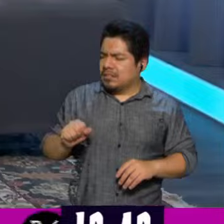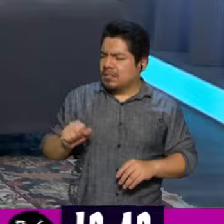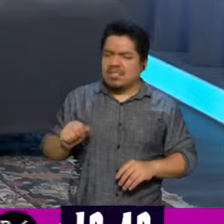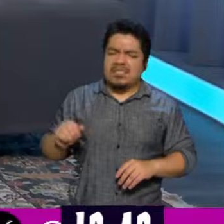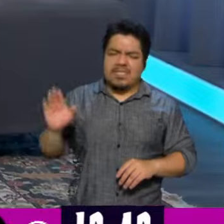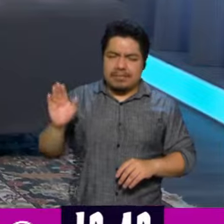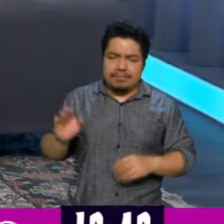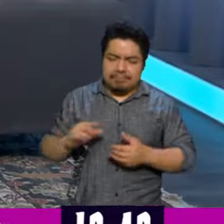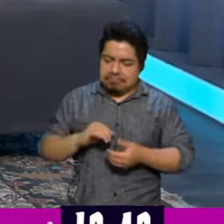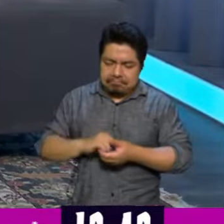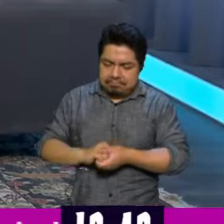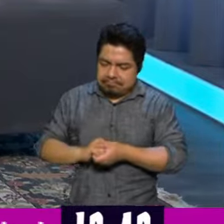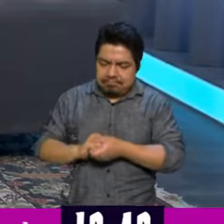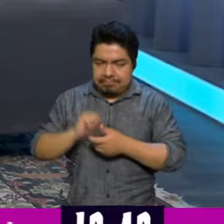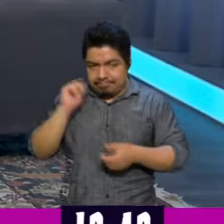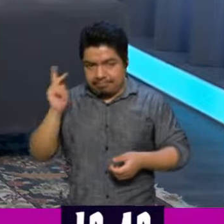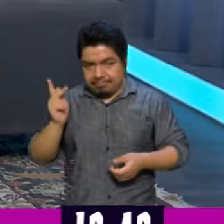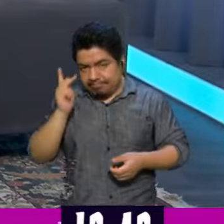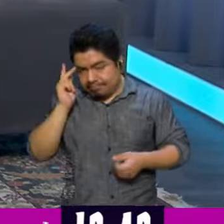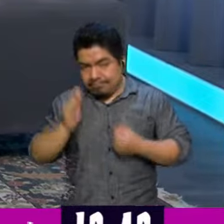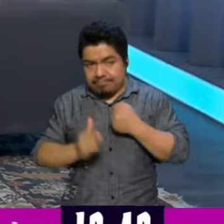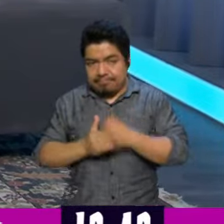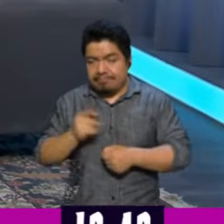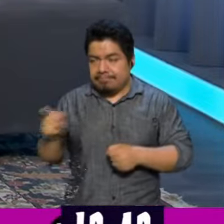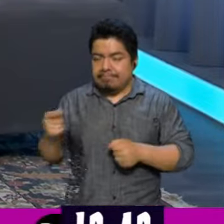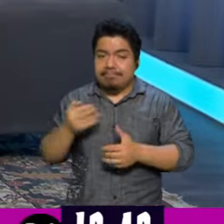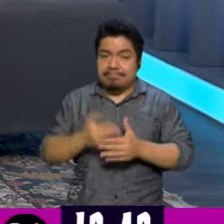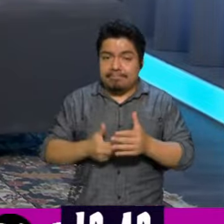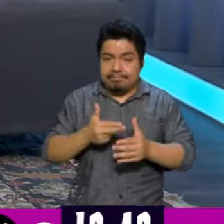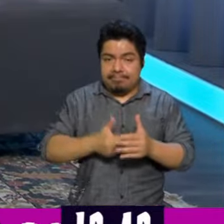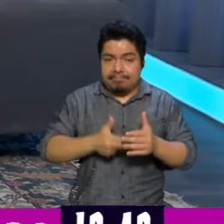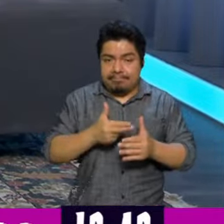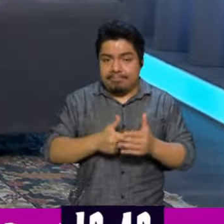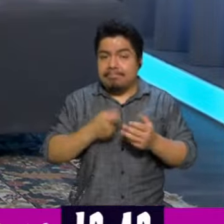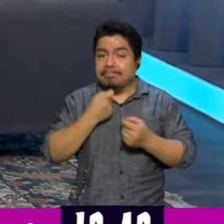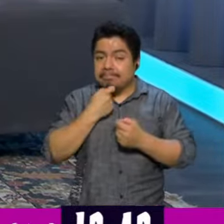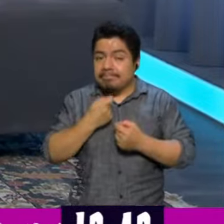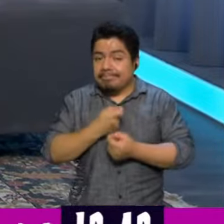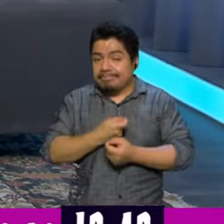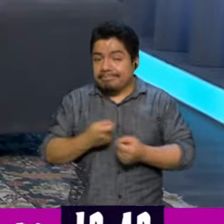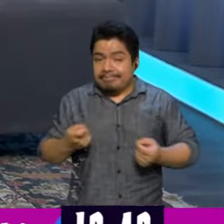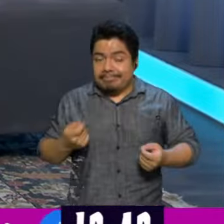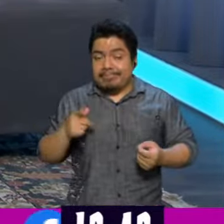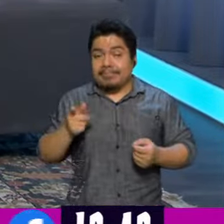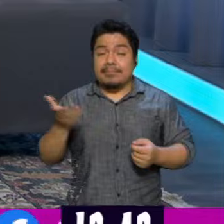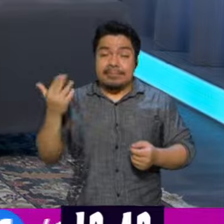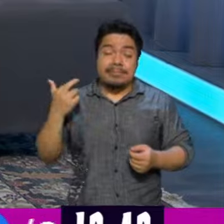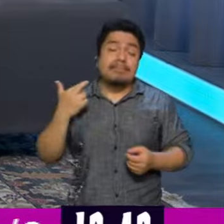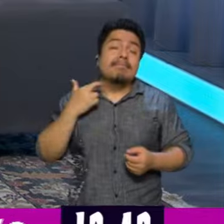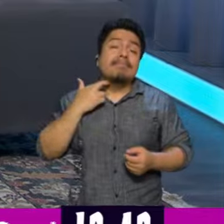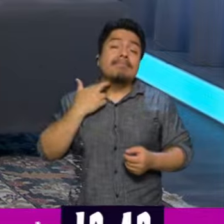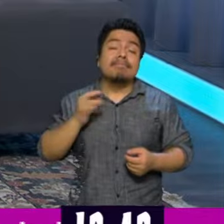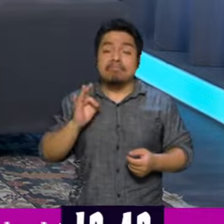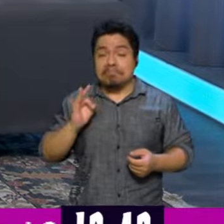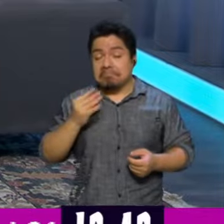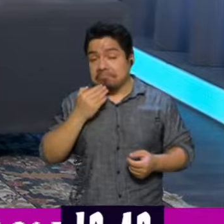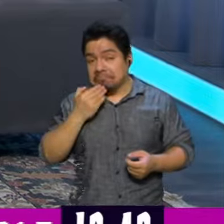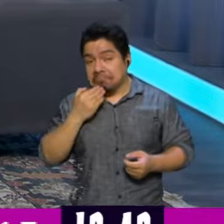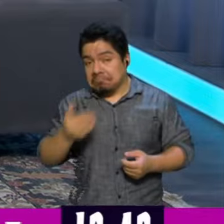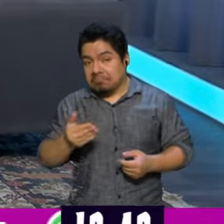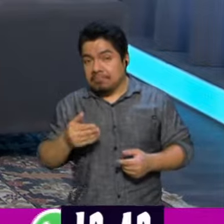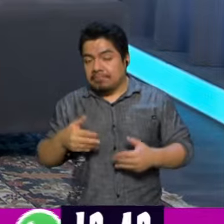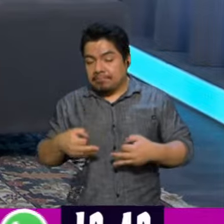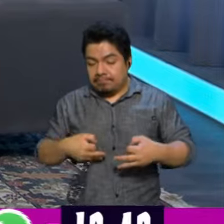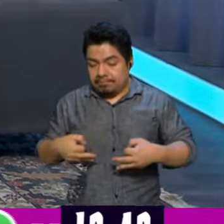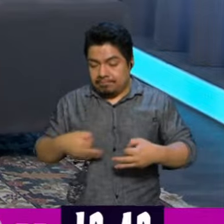alianza. Ajá, hicimos una alianza con el Politécnico porque ellos hacen muchos talleres para niños. En ese momento fue un taller de robótica y funcionó muy bien una obra que